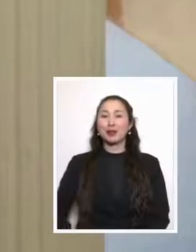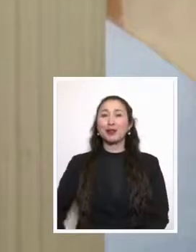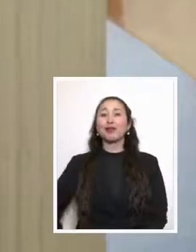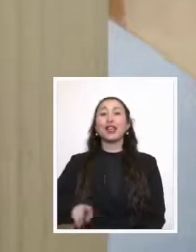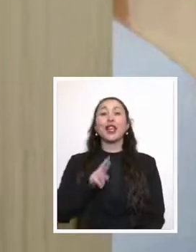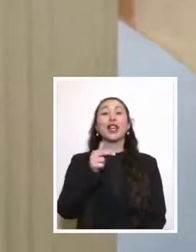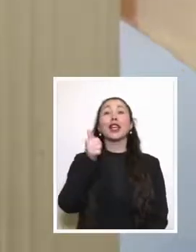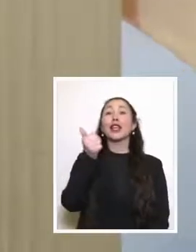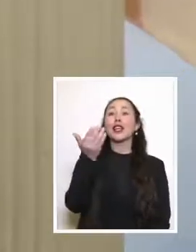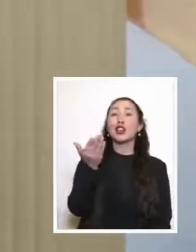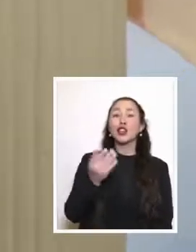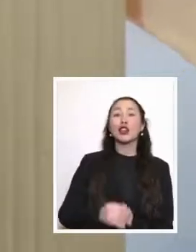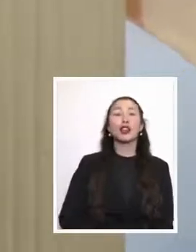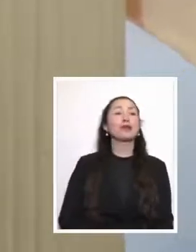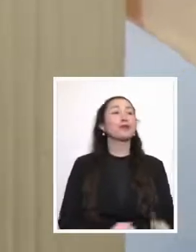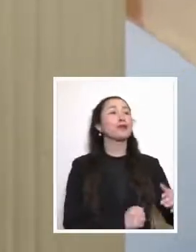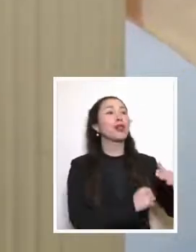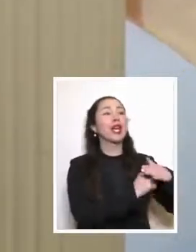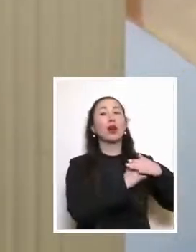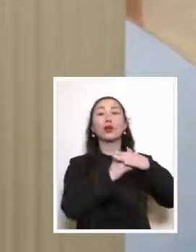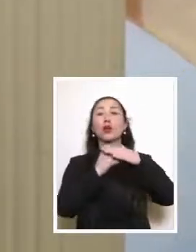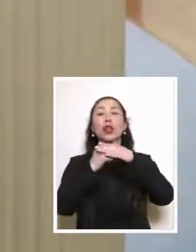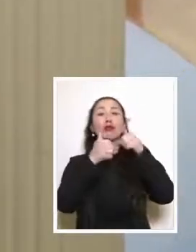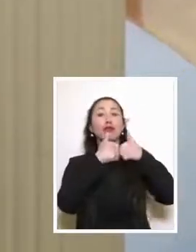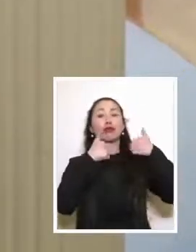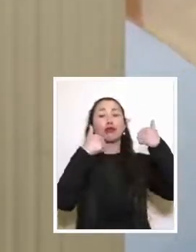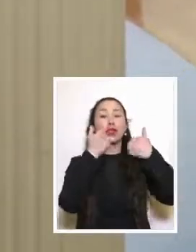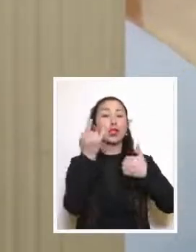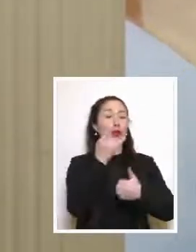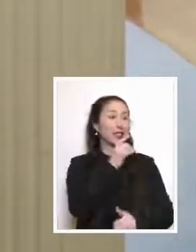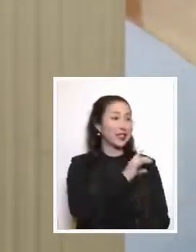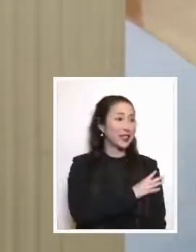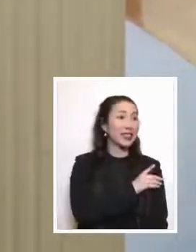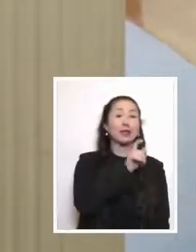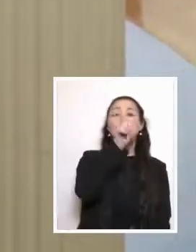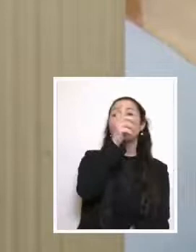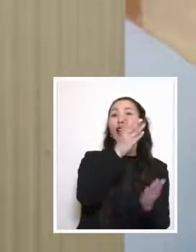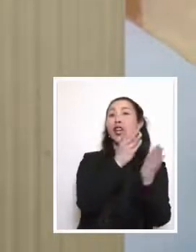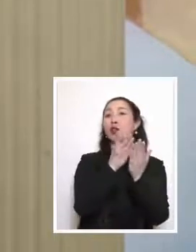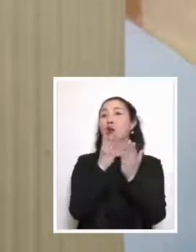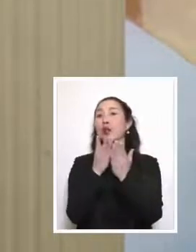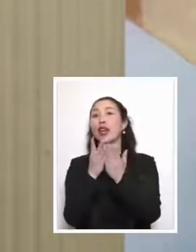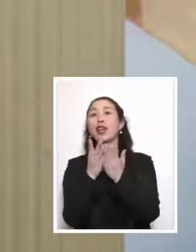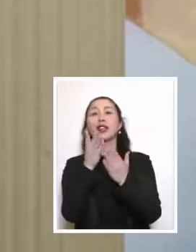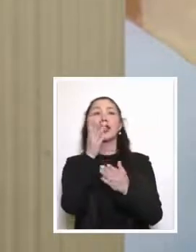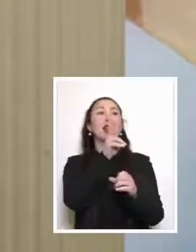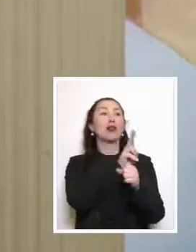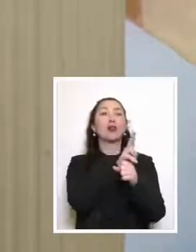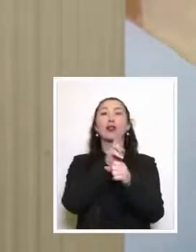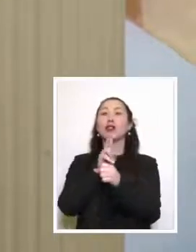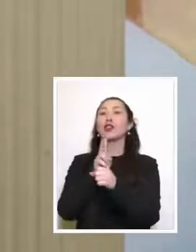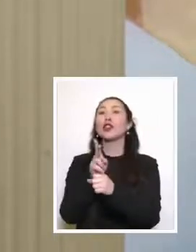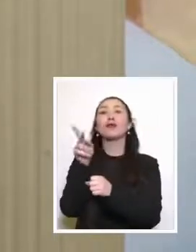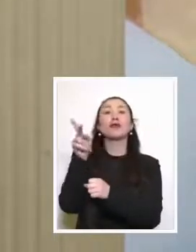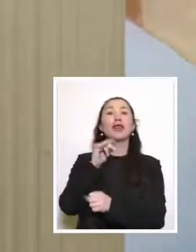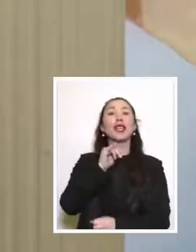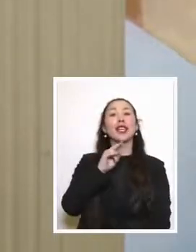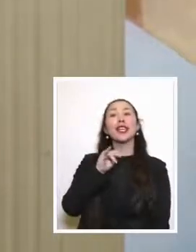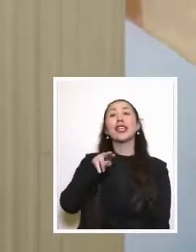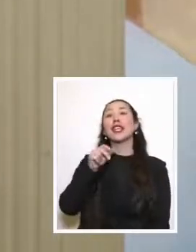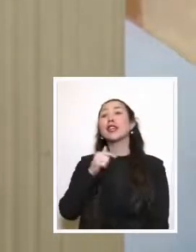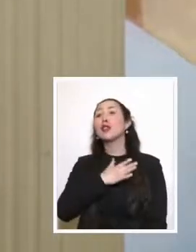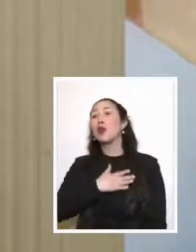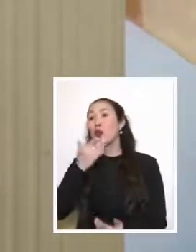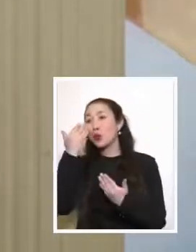rectora, autoridades de la Universidad de Chile, estudiantes, personal, docente, Irina Caramanos, mucho